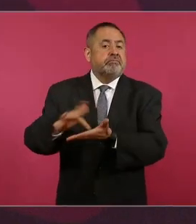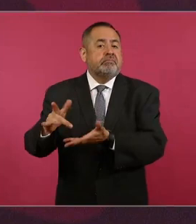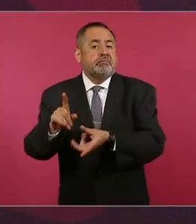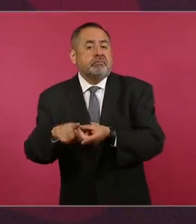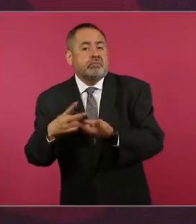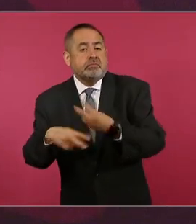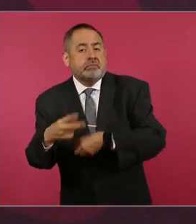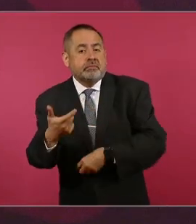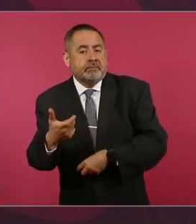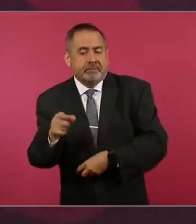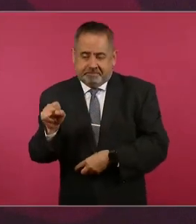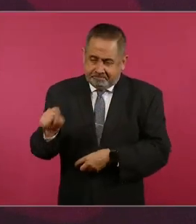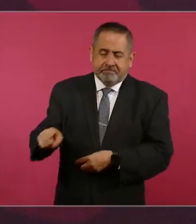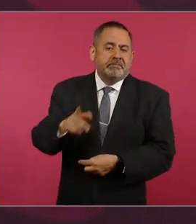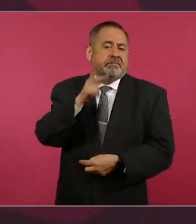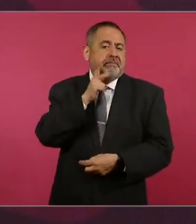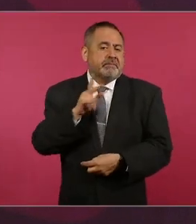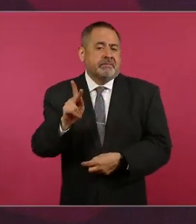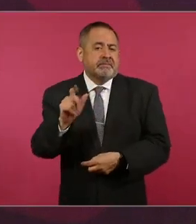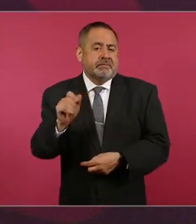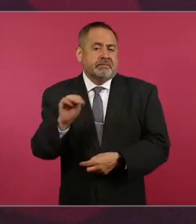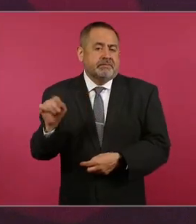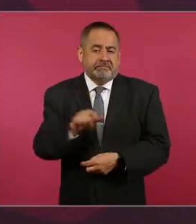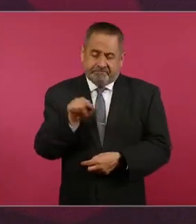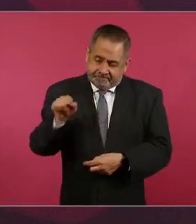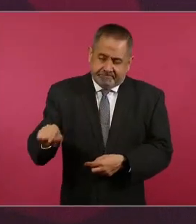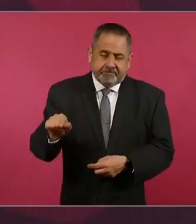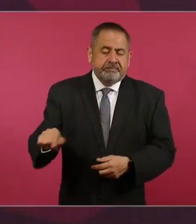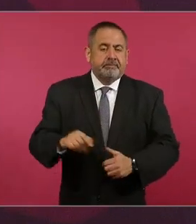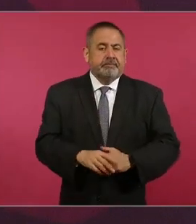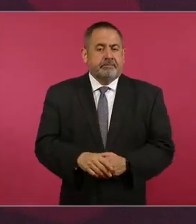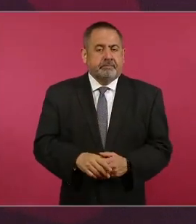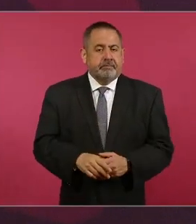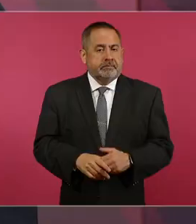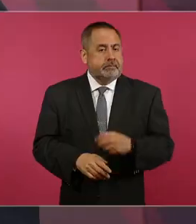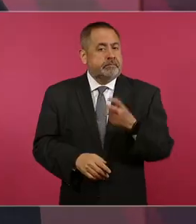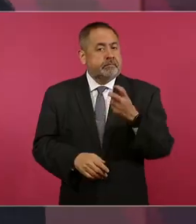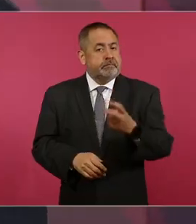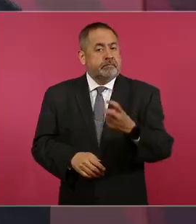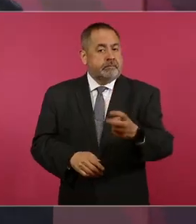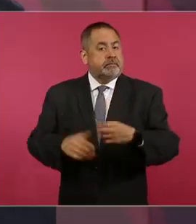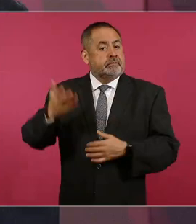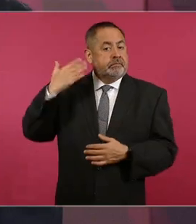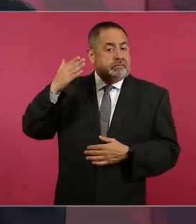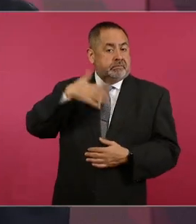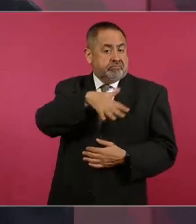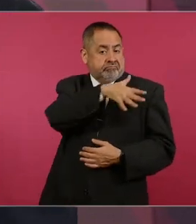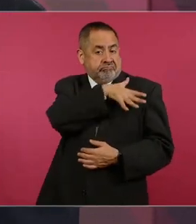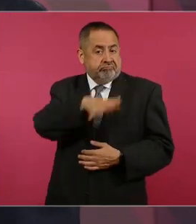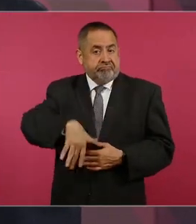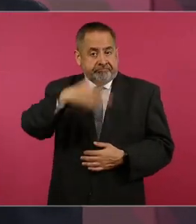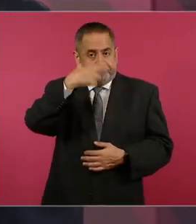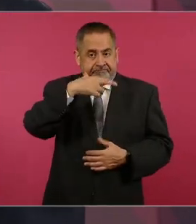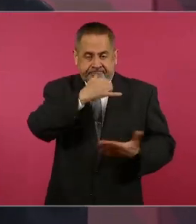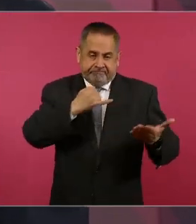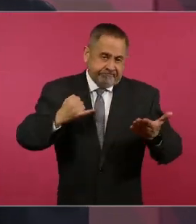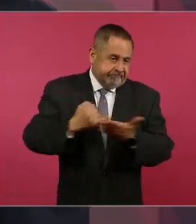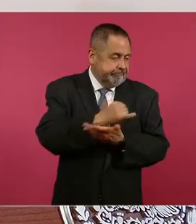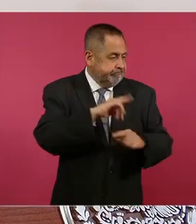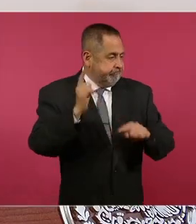con los ingresos petroleros. Por eso esa decisión del señor Cárdenas fue